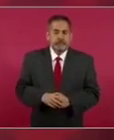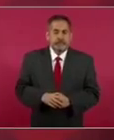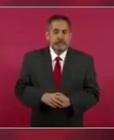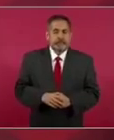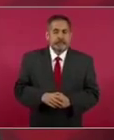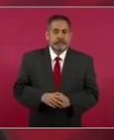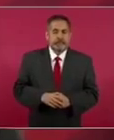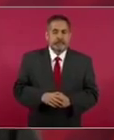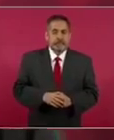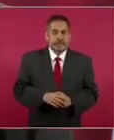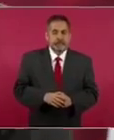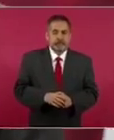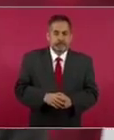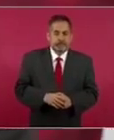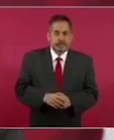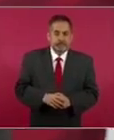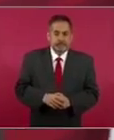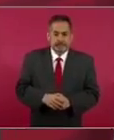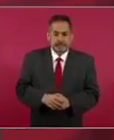a